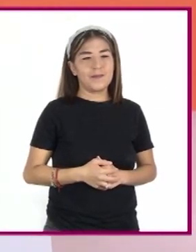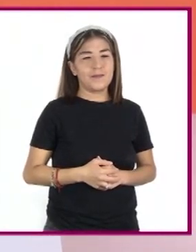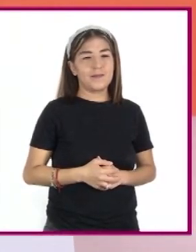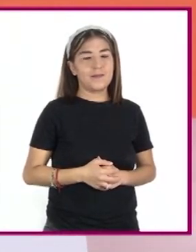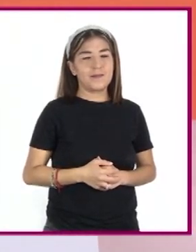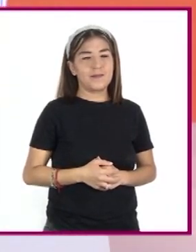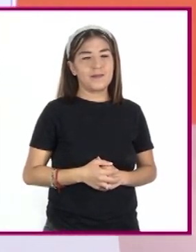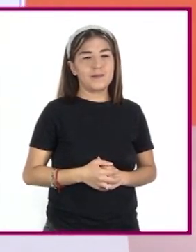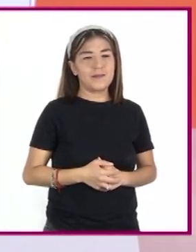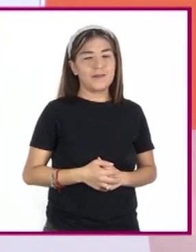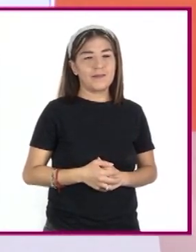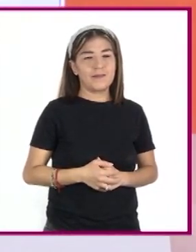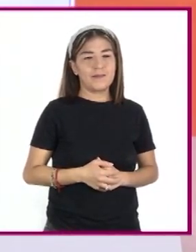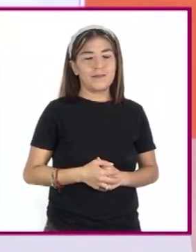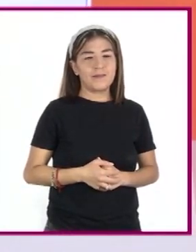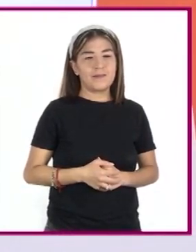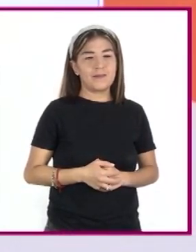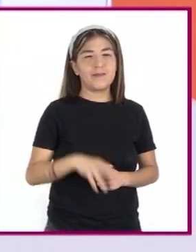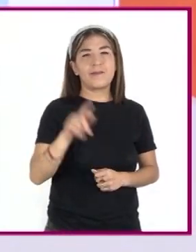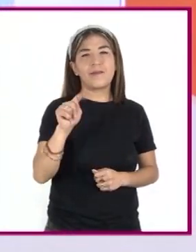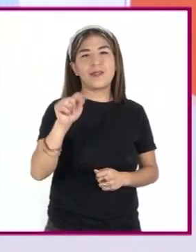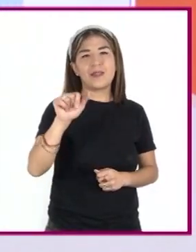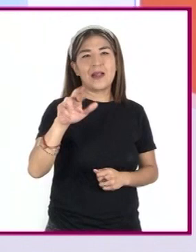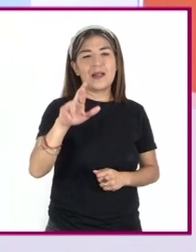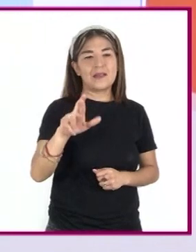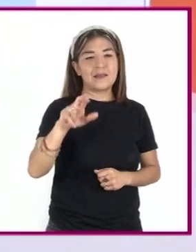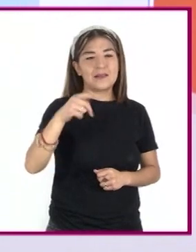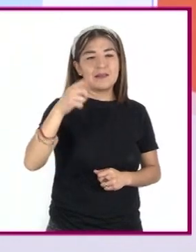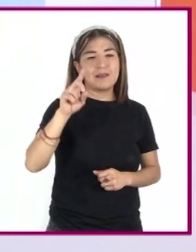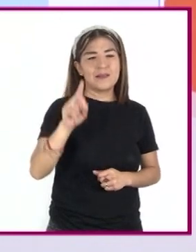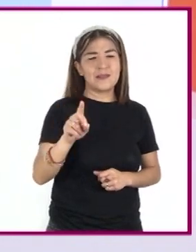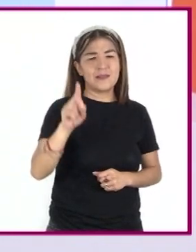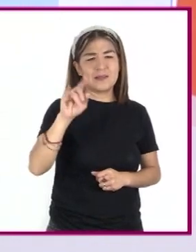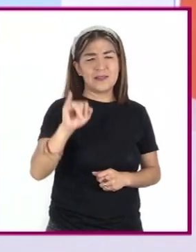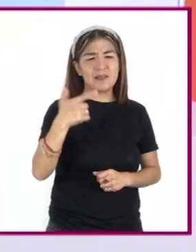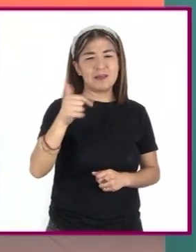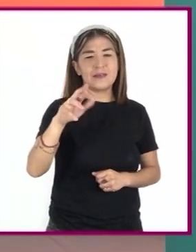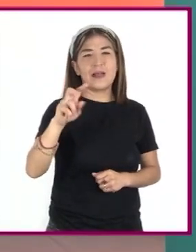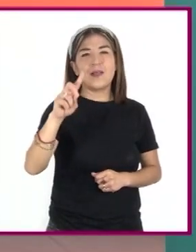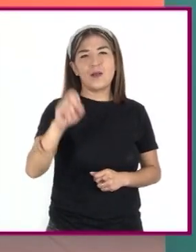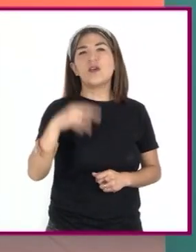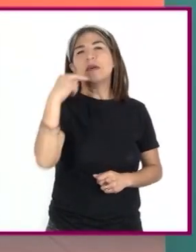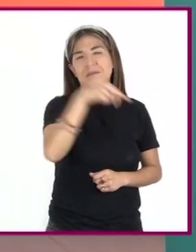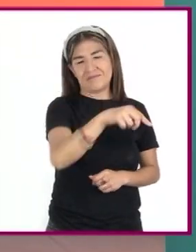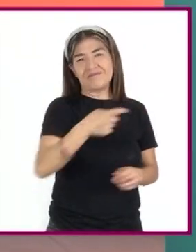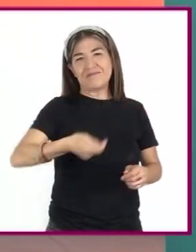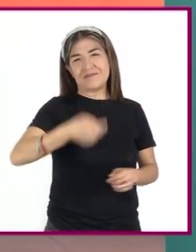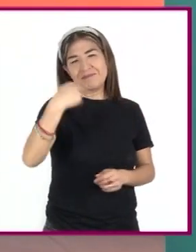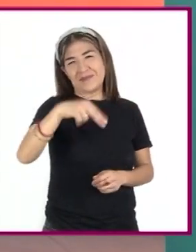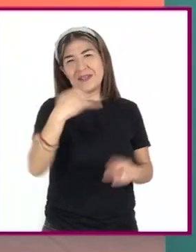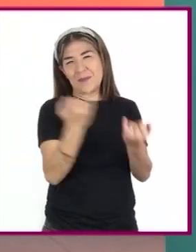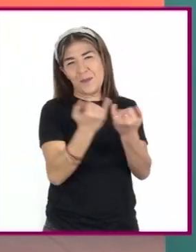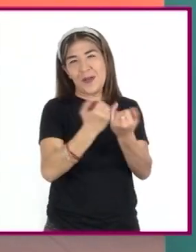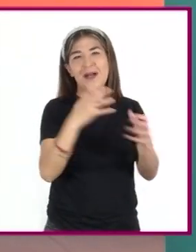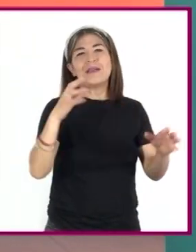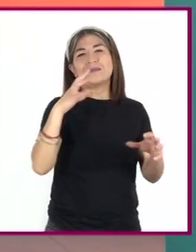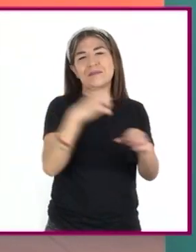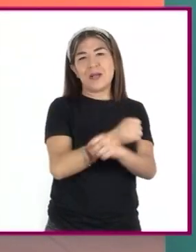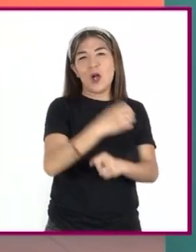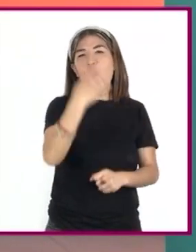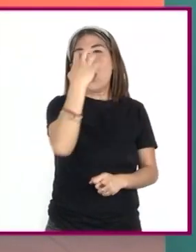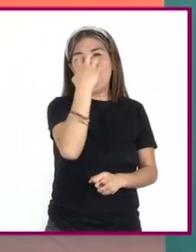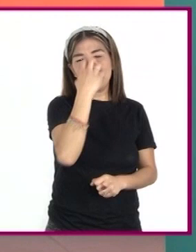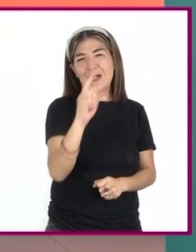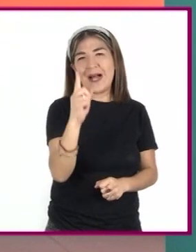Muy bien, se trata del tardígrado, comúnmente llamado oso de agua. Este organismo es uno de los